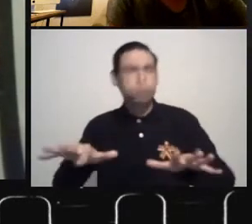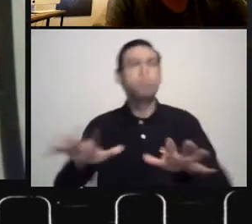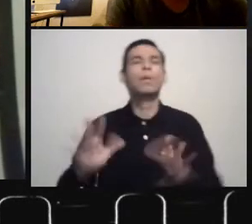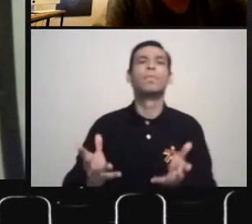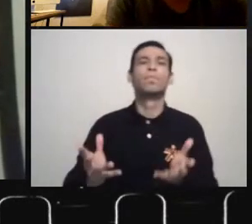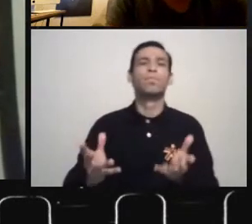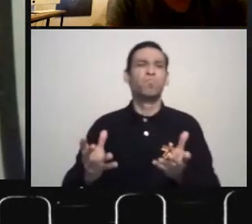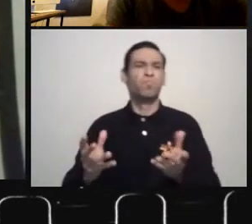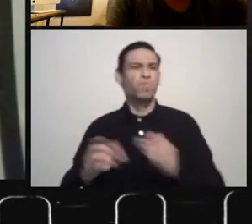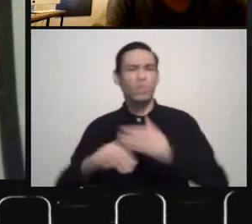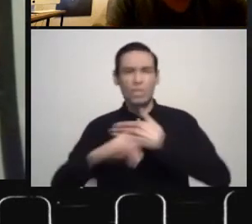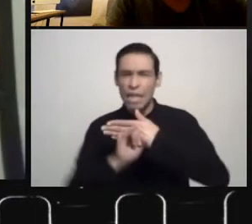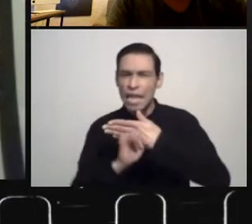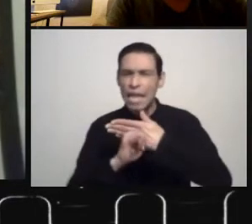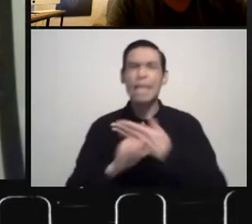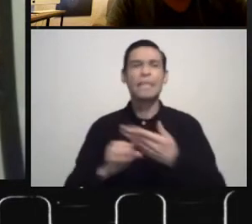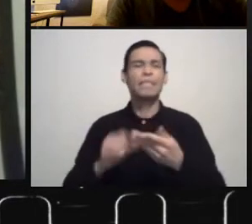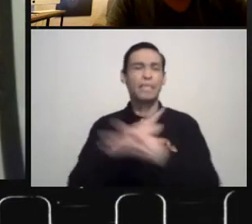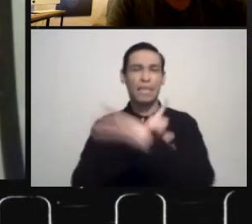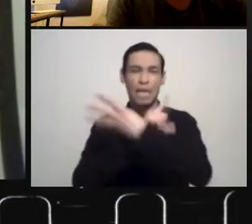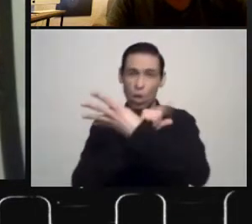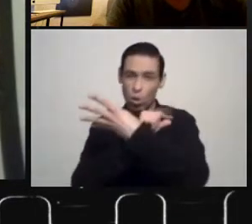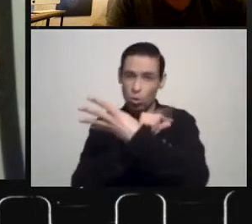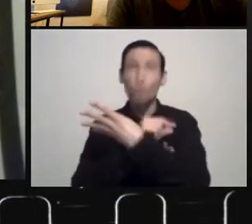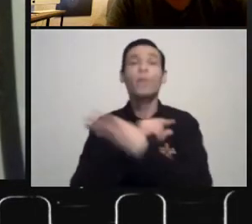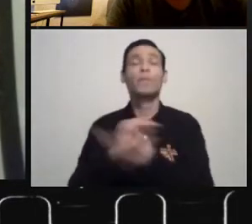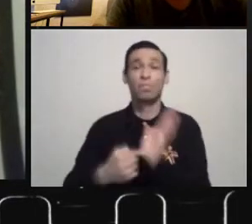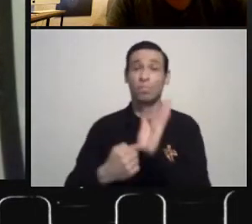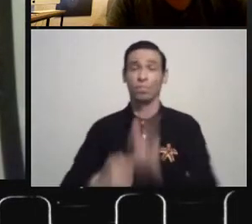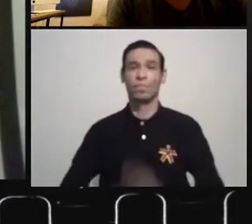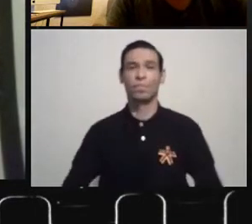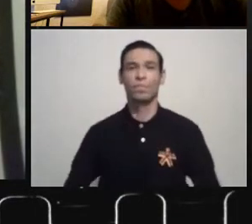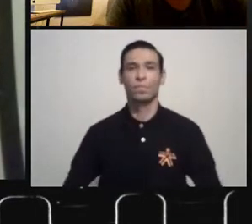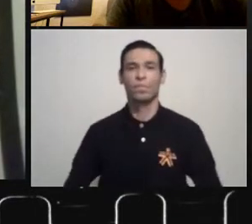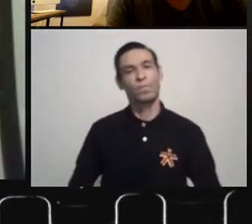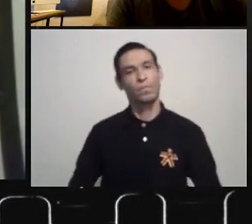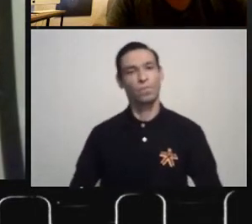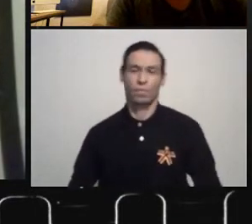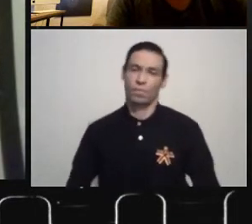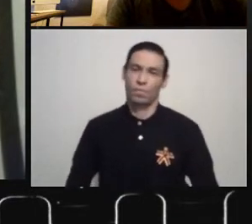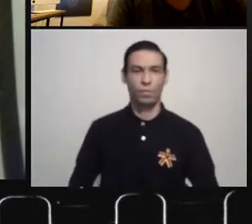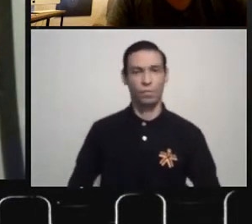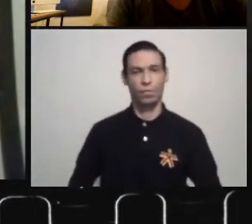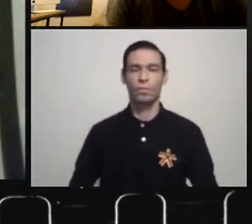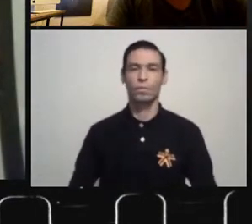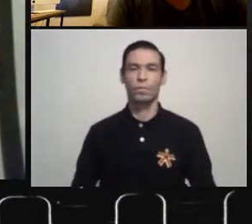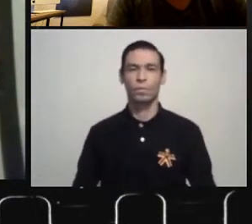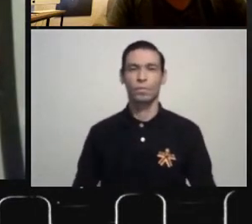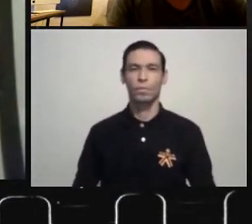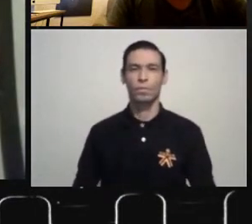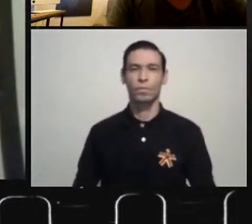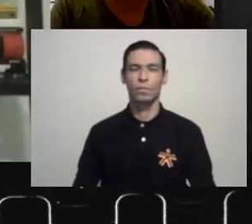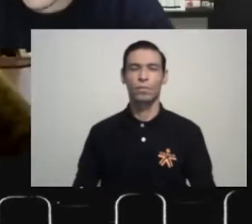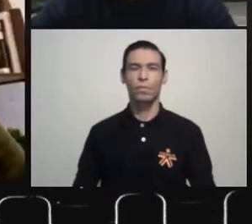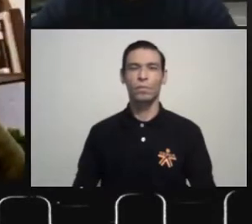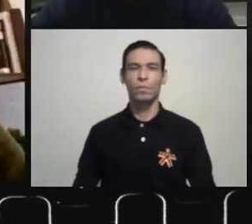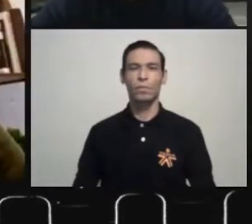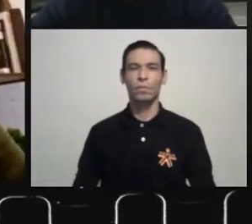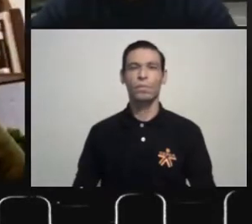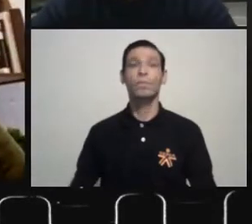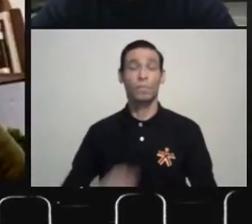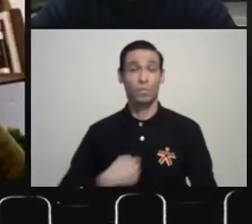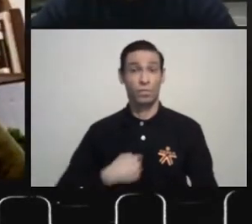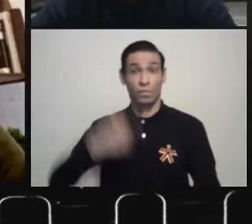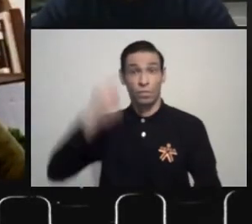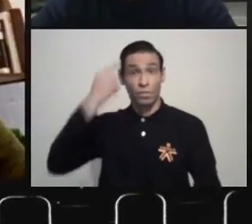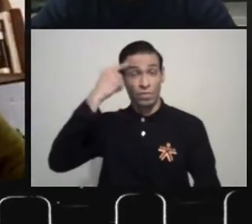sirven para mover lo que uno hace. Sí, hay un montón de casos. Yo creo que estamos en un momento en donde es mejor